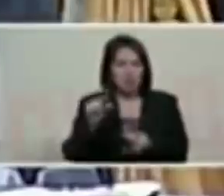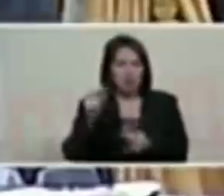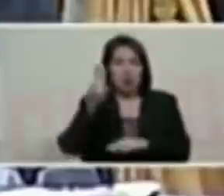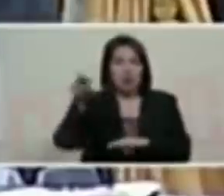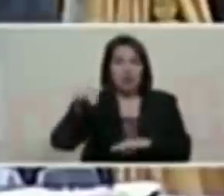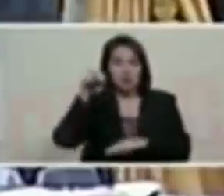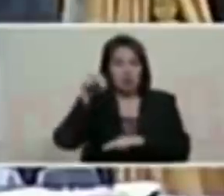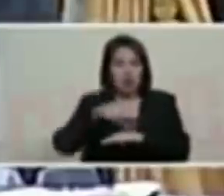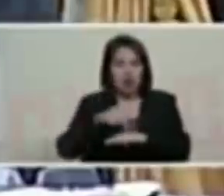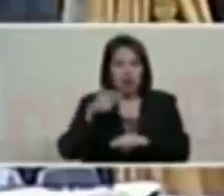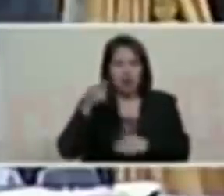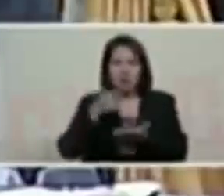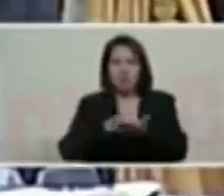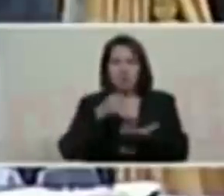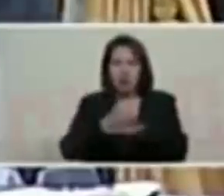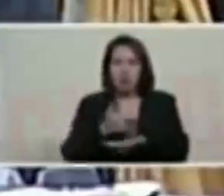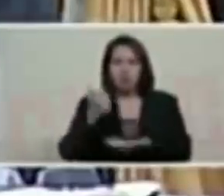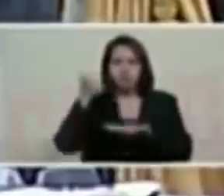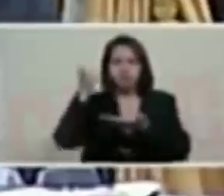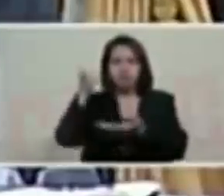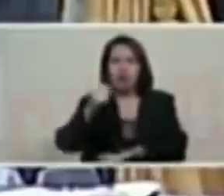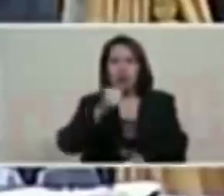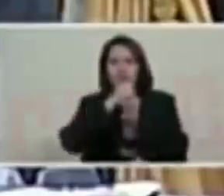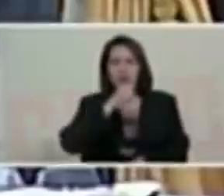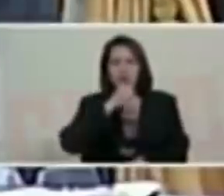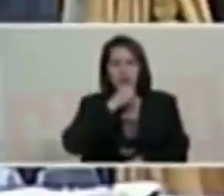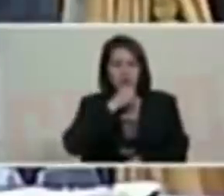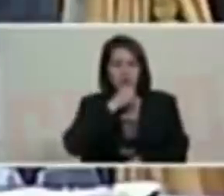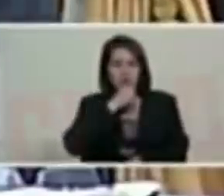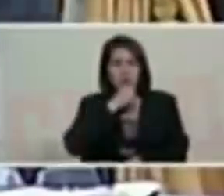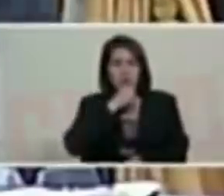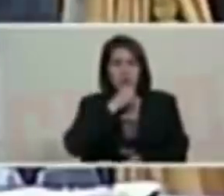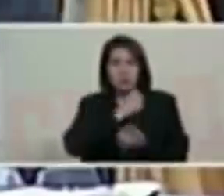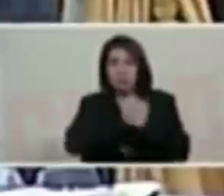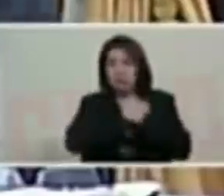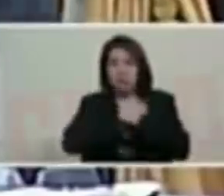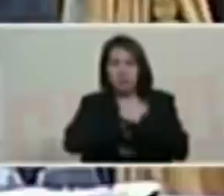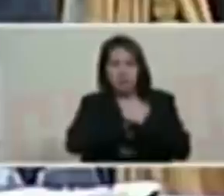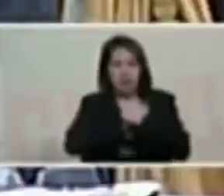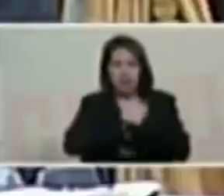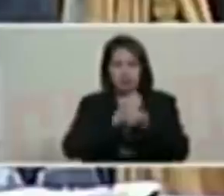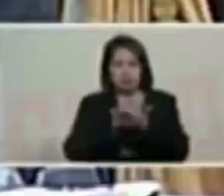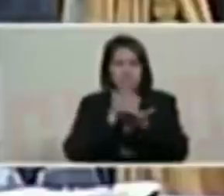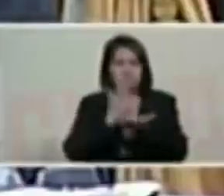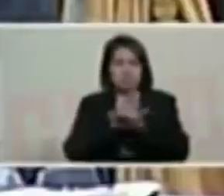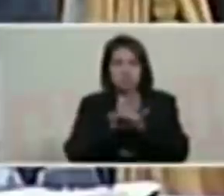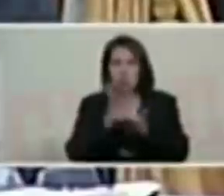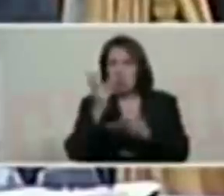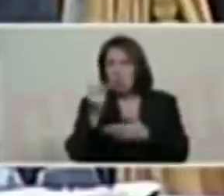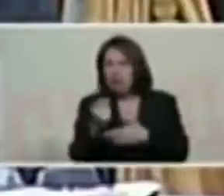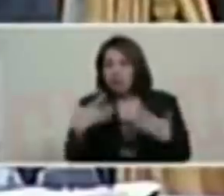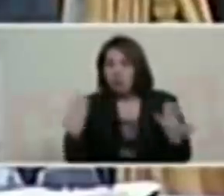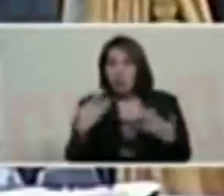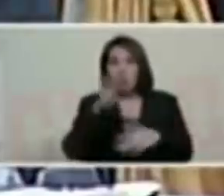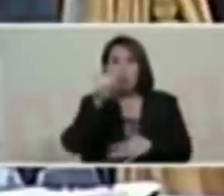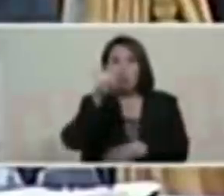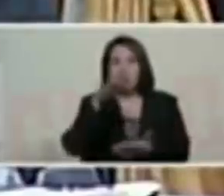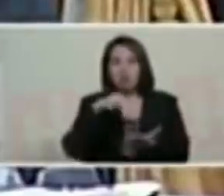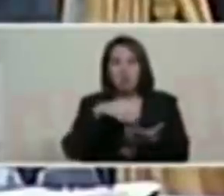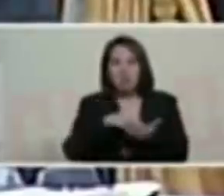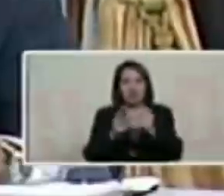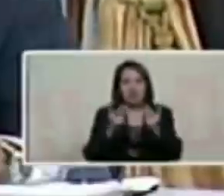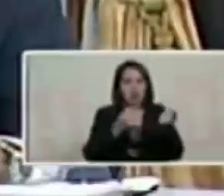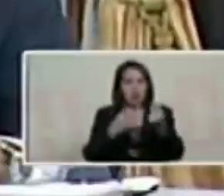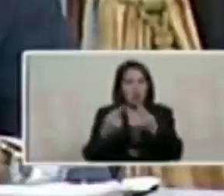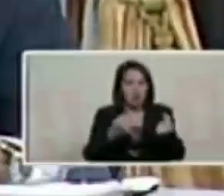norma incluye bienes muebles corporales nuevos o usados, piezas completas o desarmadas importadas por la Administración Pública Nacional,